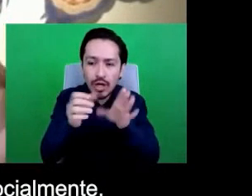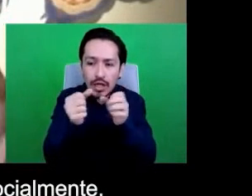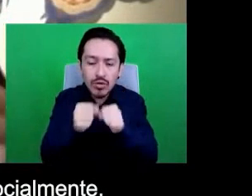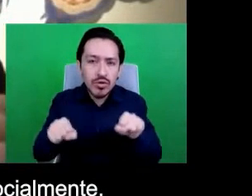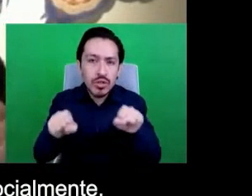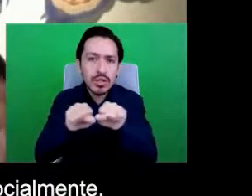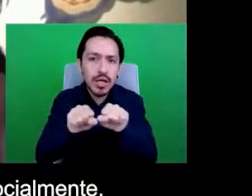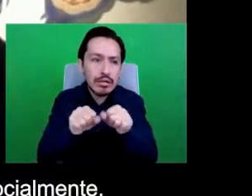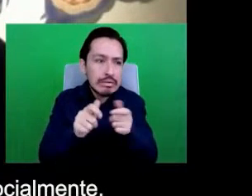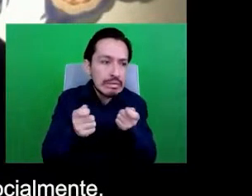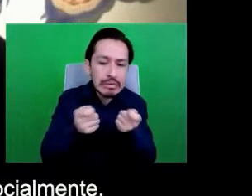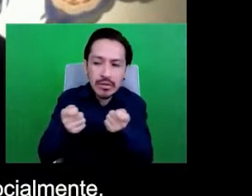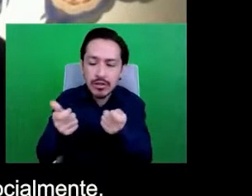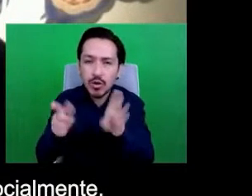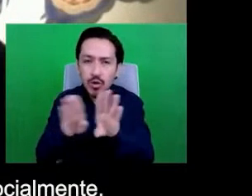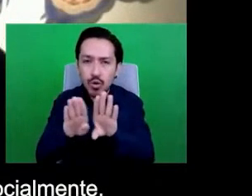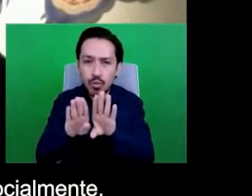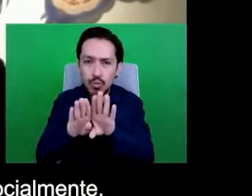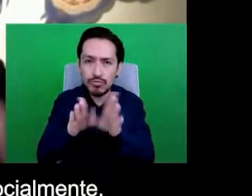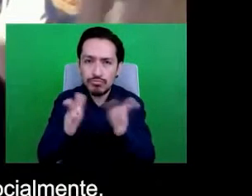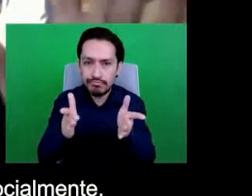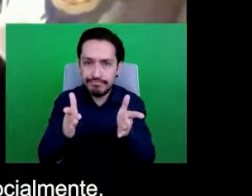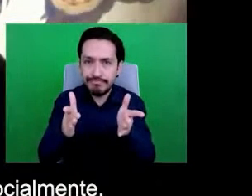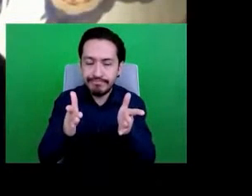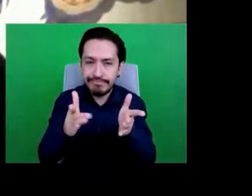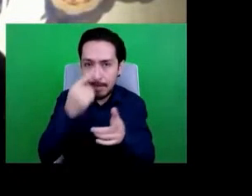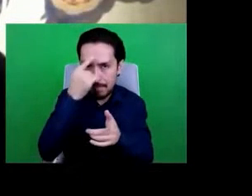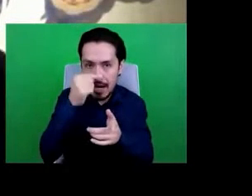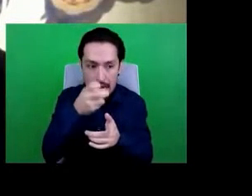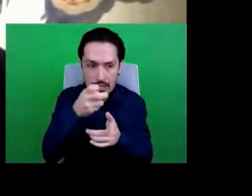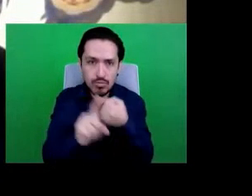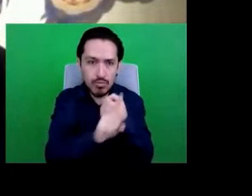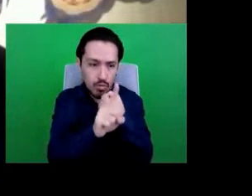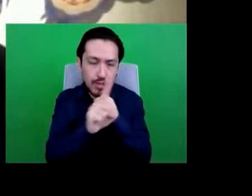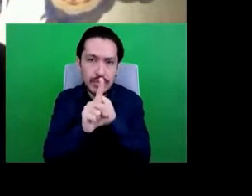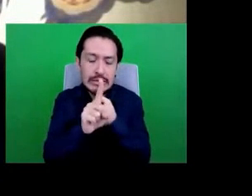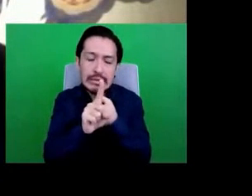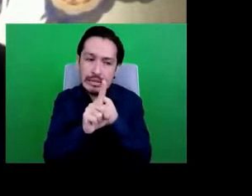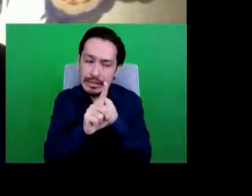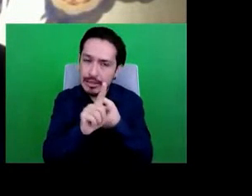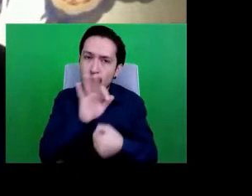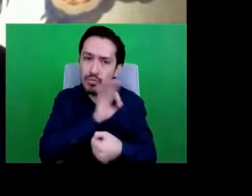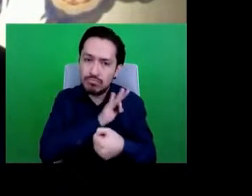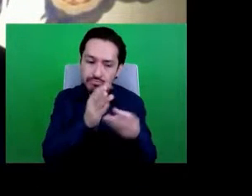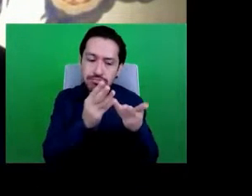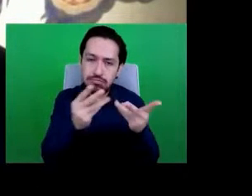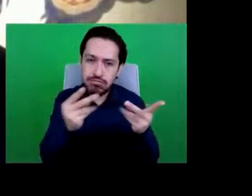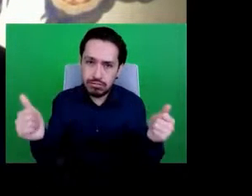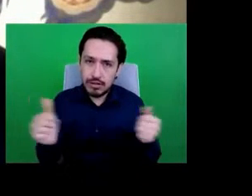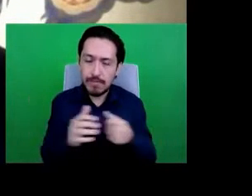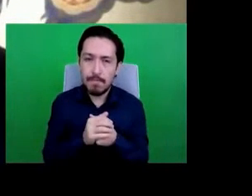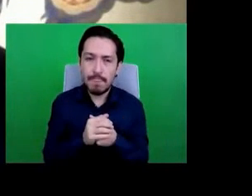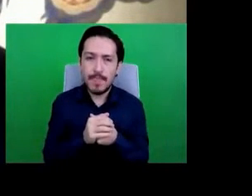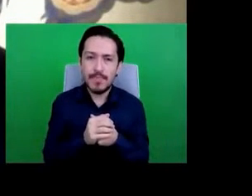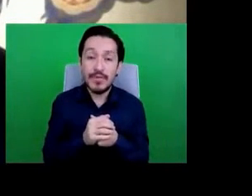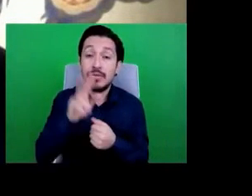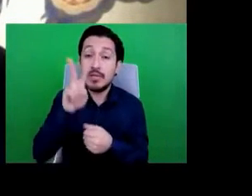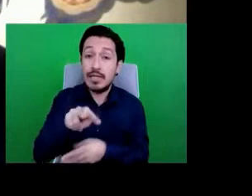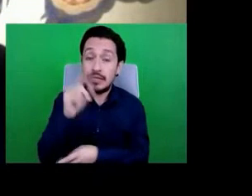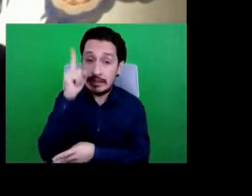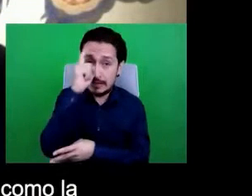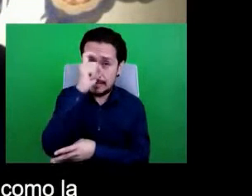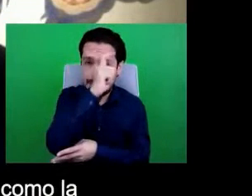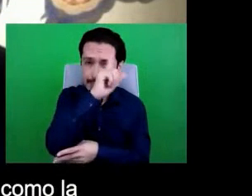y culturalmente para poder hacerle frente a estos desafíos. Y es fácil olvidar la política cultural como